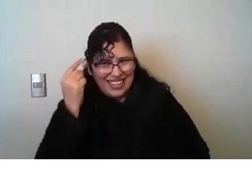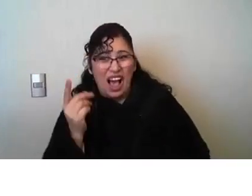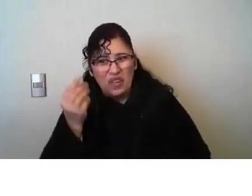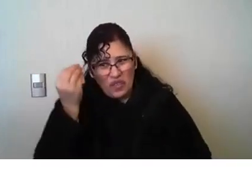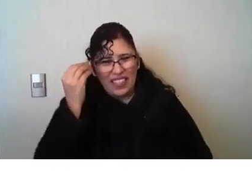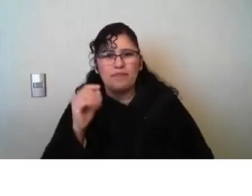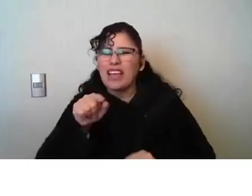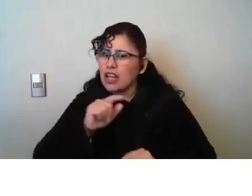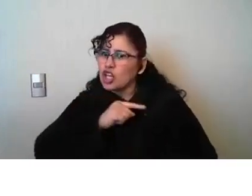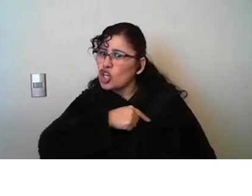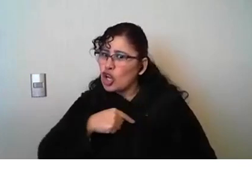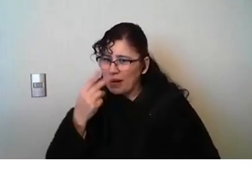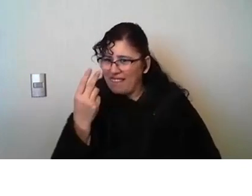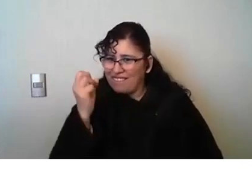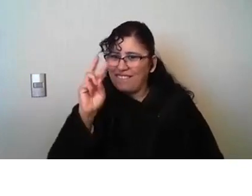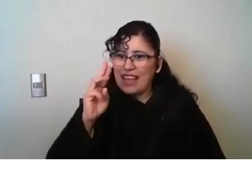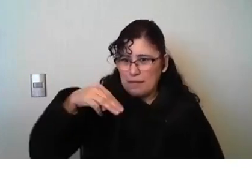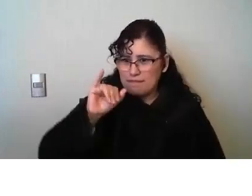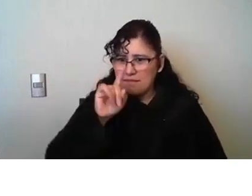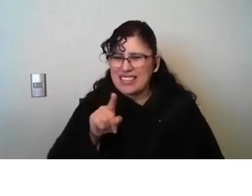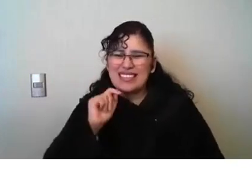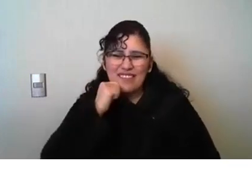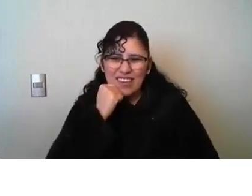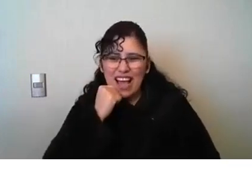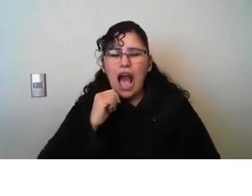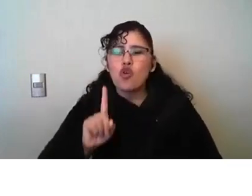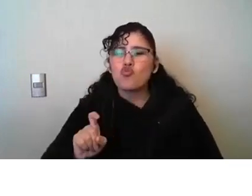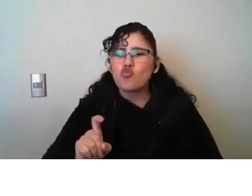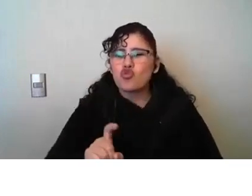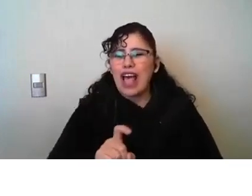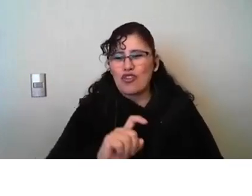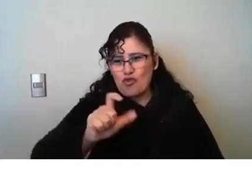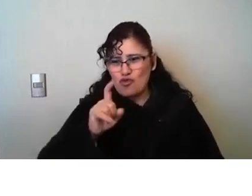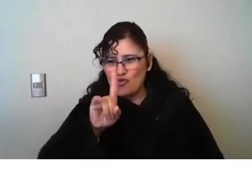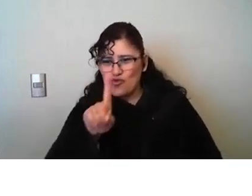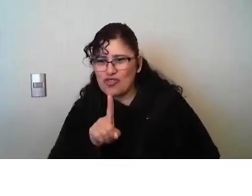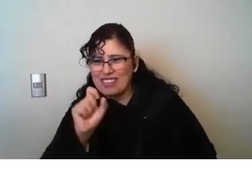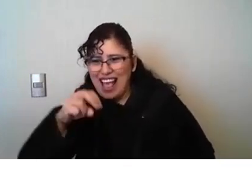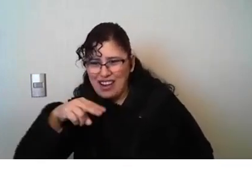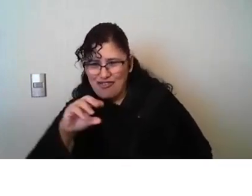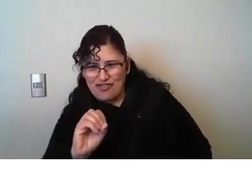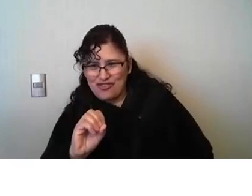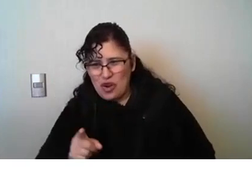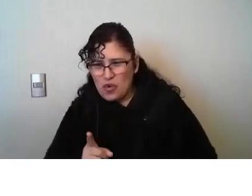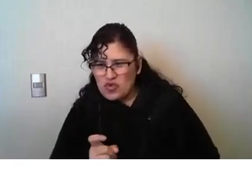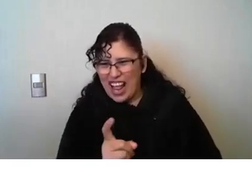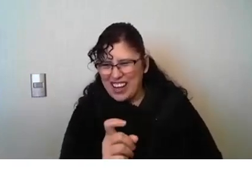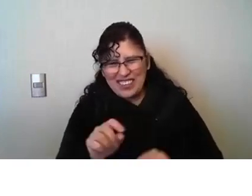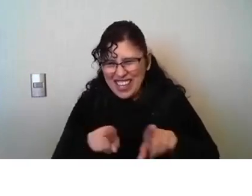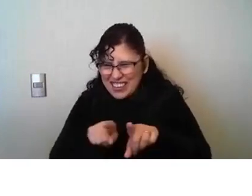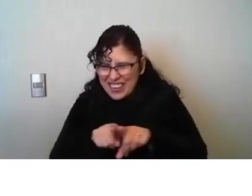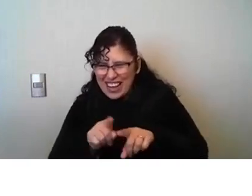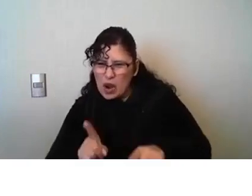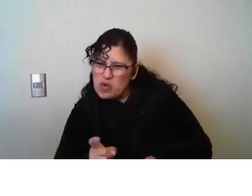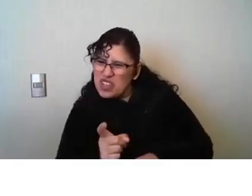gusano, ¿sí? Un gusano, vermis, y una región que es paralela a la